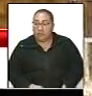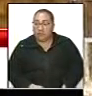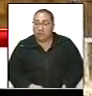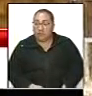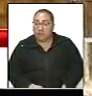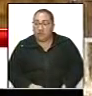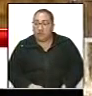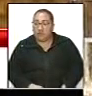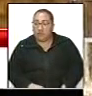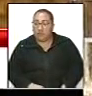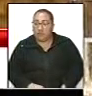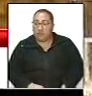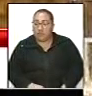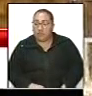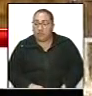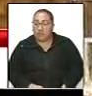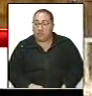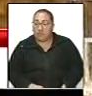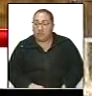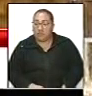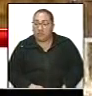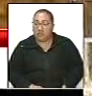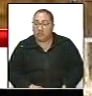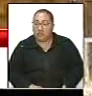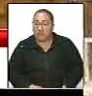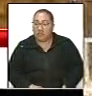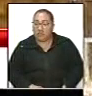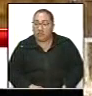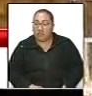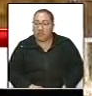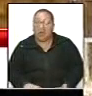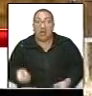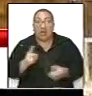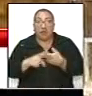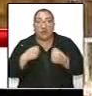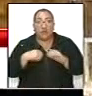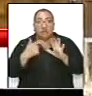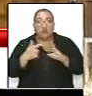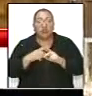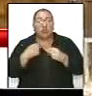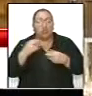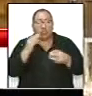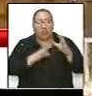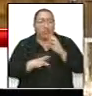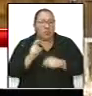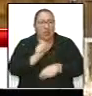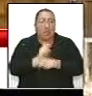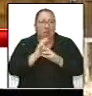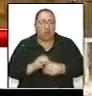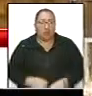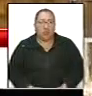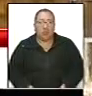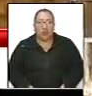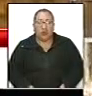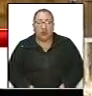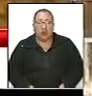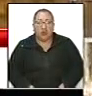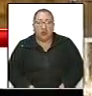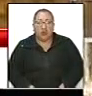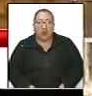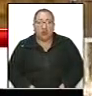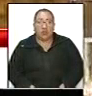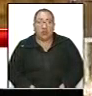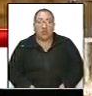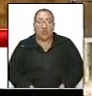7. Nosotros hemos tenido mucha preocupación por los estudiantes de esas universidades. Tenemos un seguimiento a